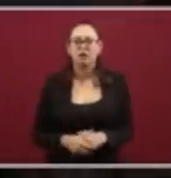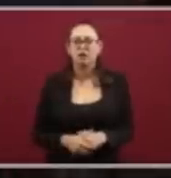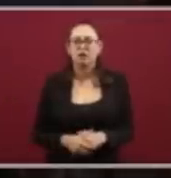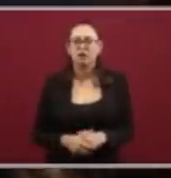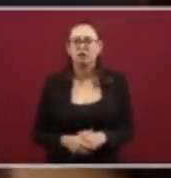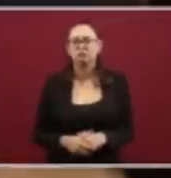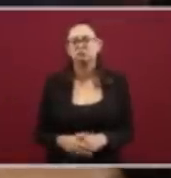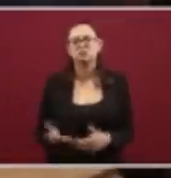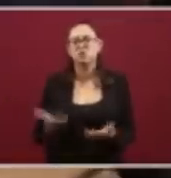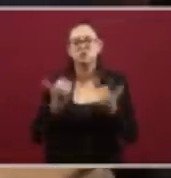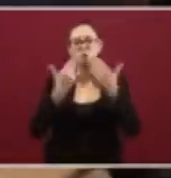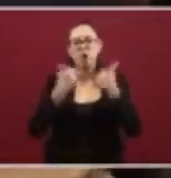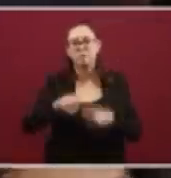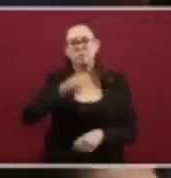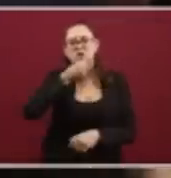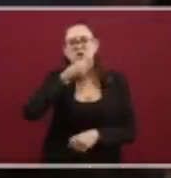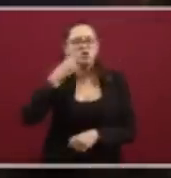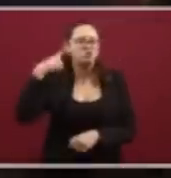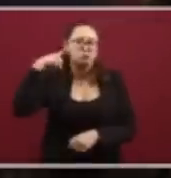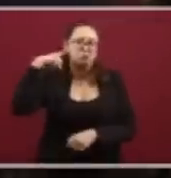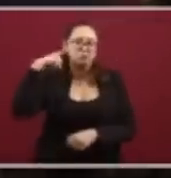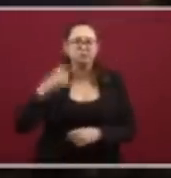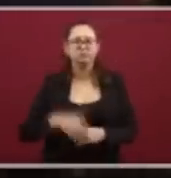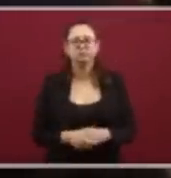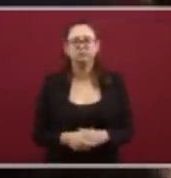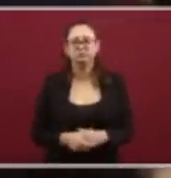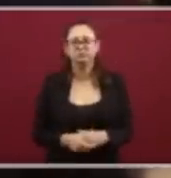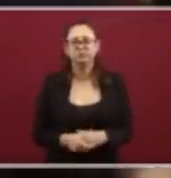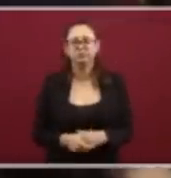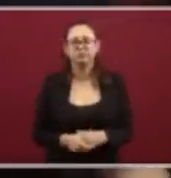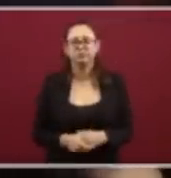disculpa publicación sí